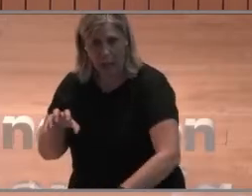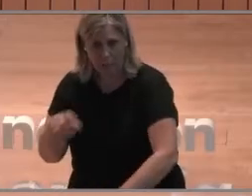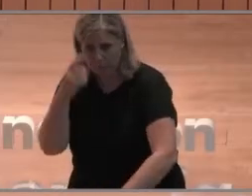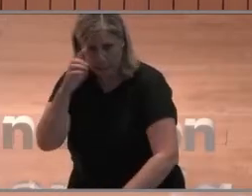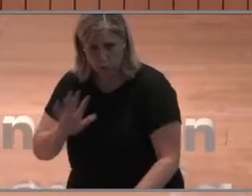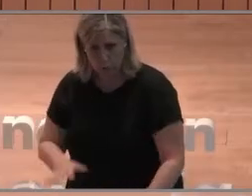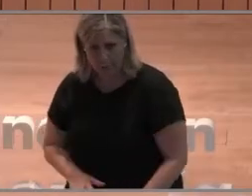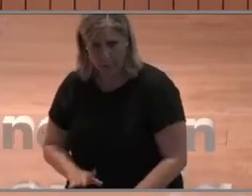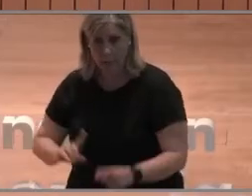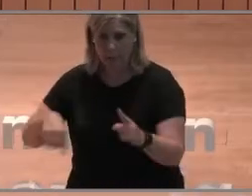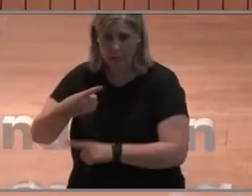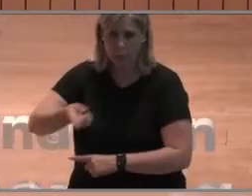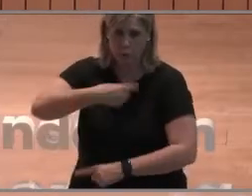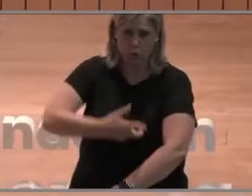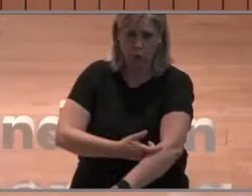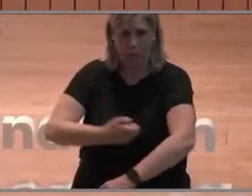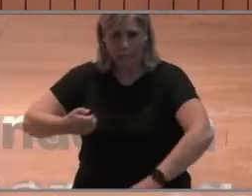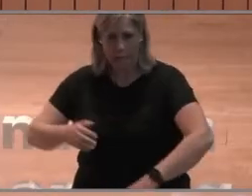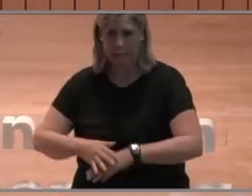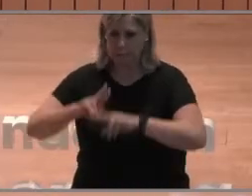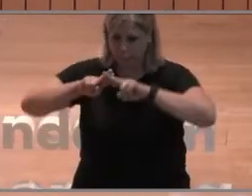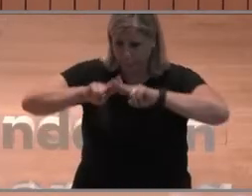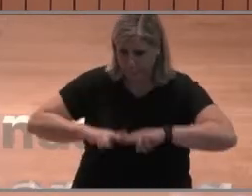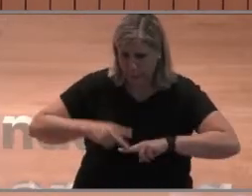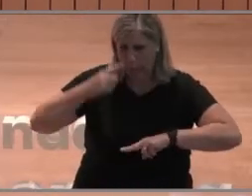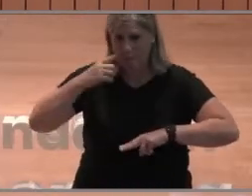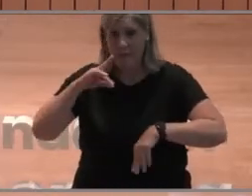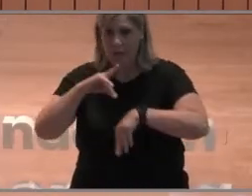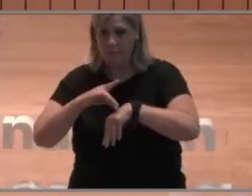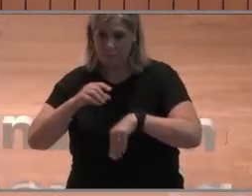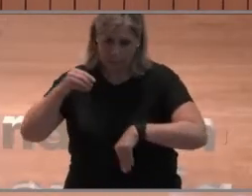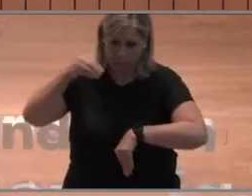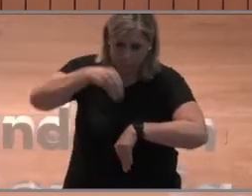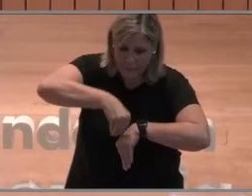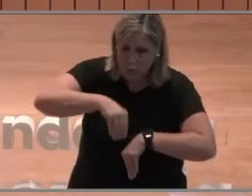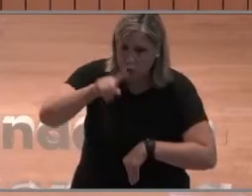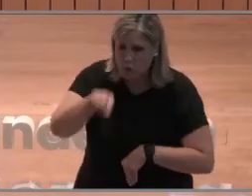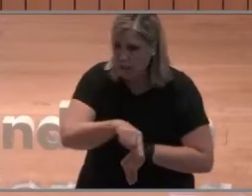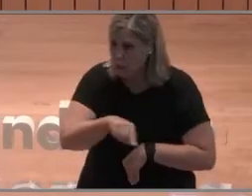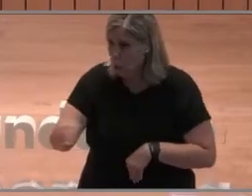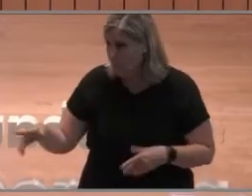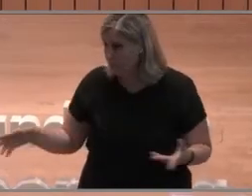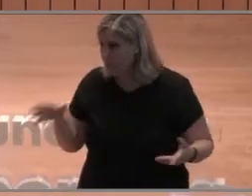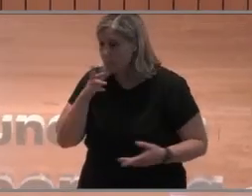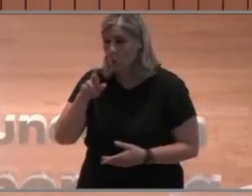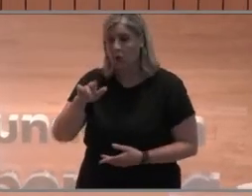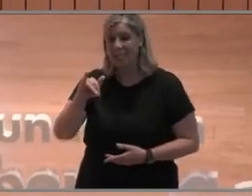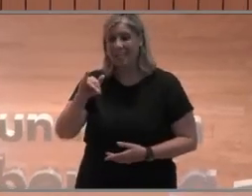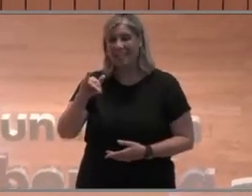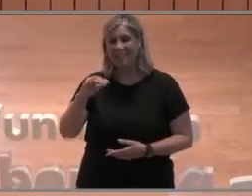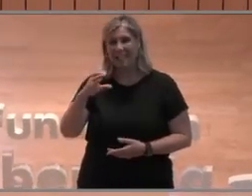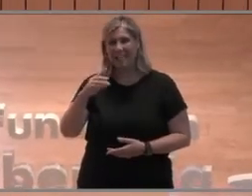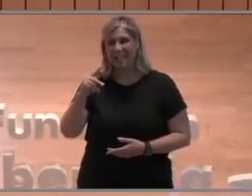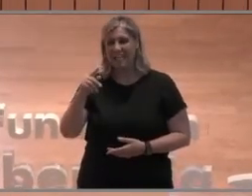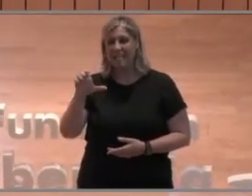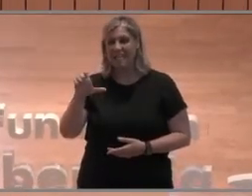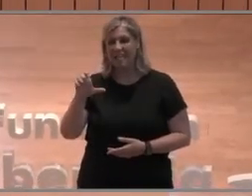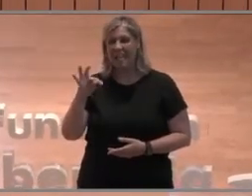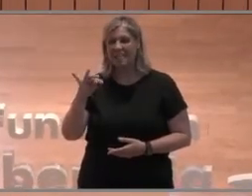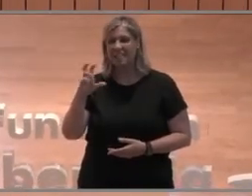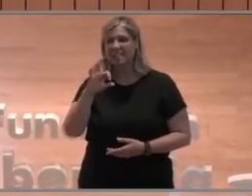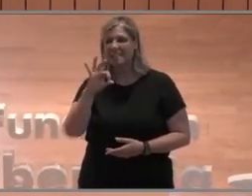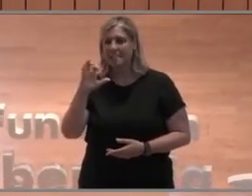sí, hacemos serología de ricketsia. Y en caso de que... lo que pasa es que las que llegan al hospital suelen ser ya casos